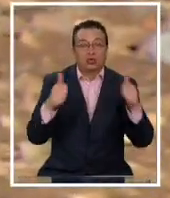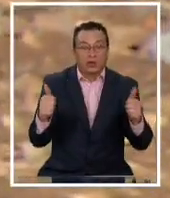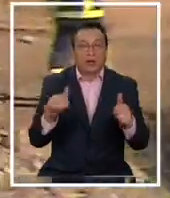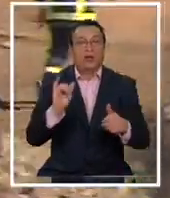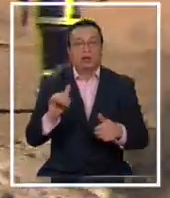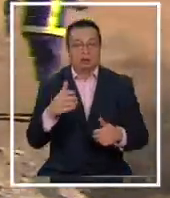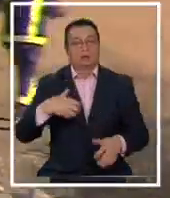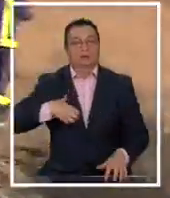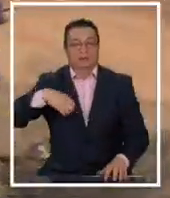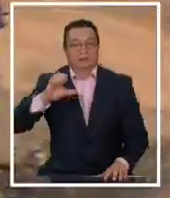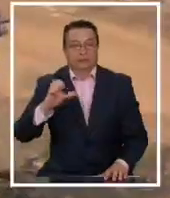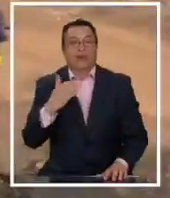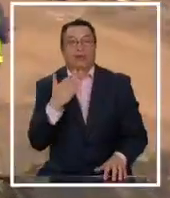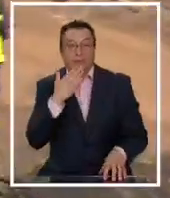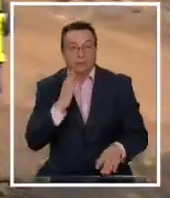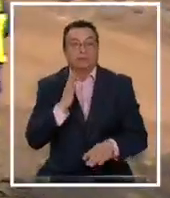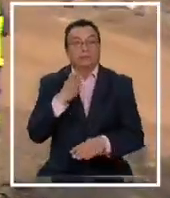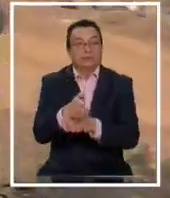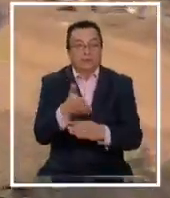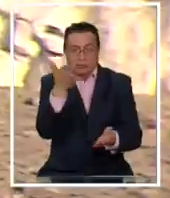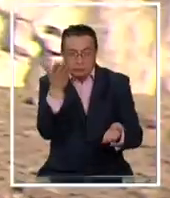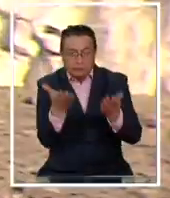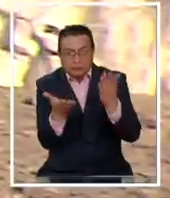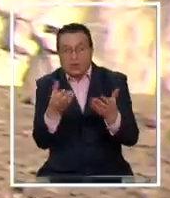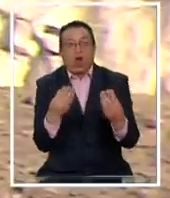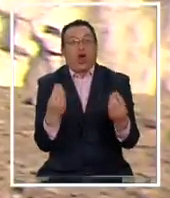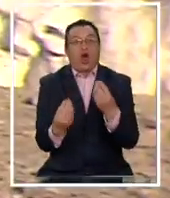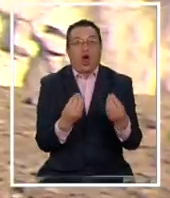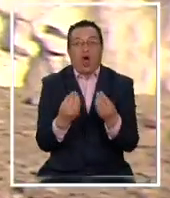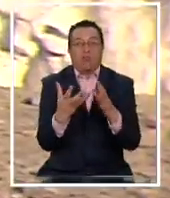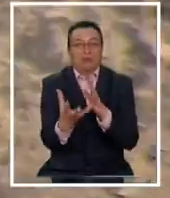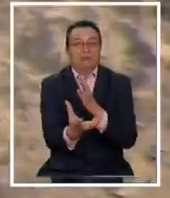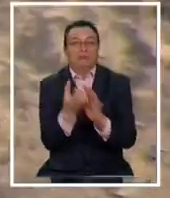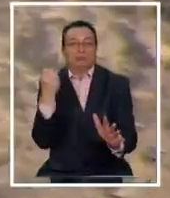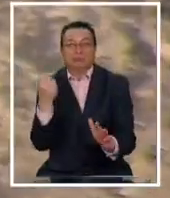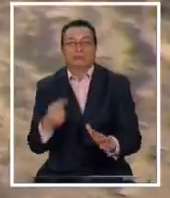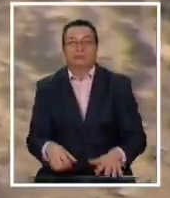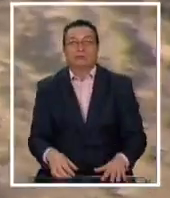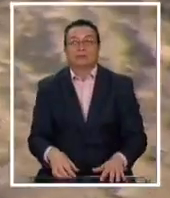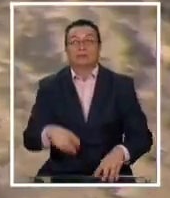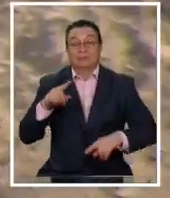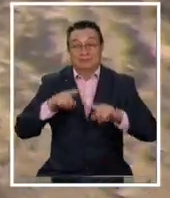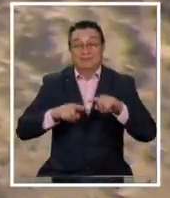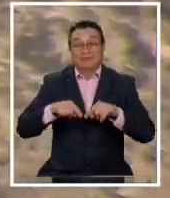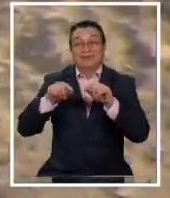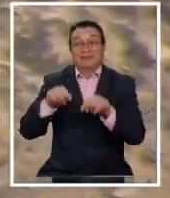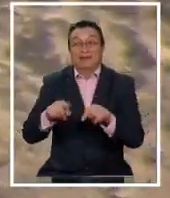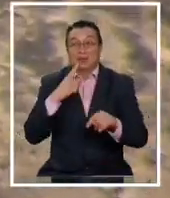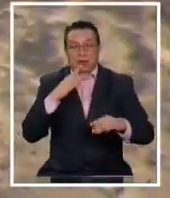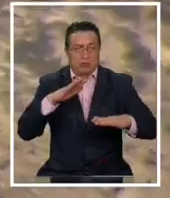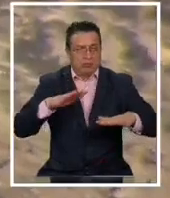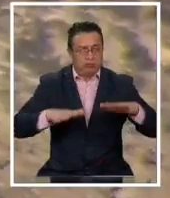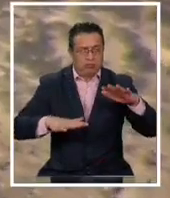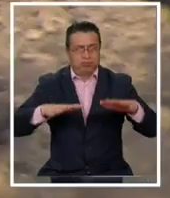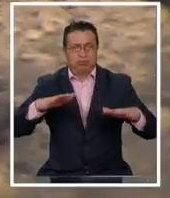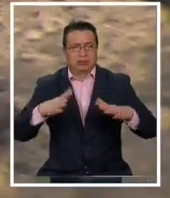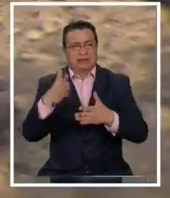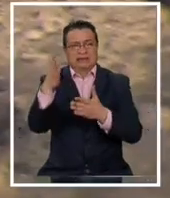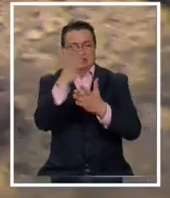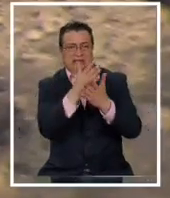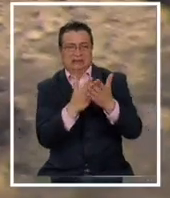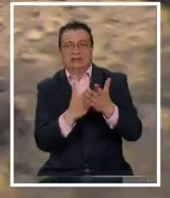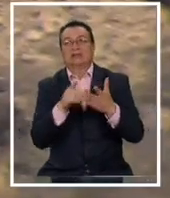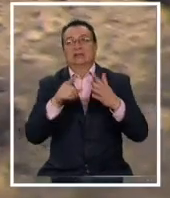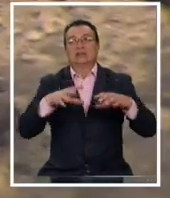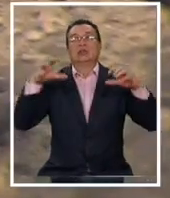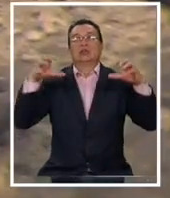de la Policía de Investigaciones evaluaron cómo realizar el rescate. El terreno aún se veía inestable y con grietas a causa del